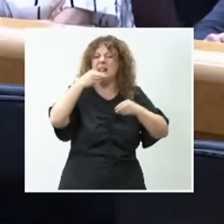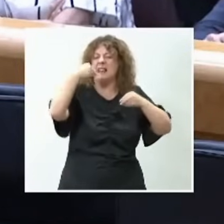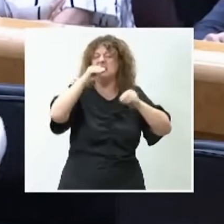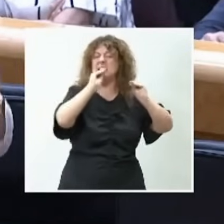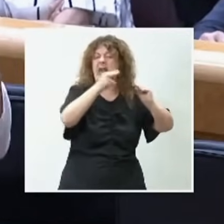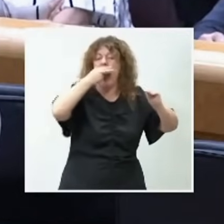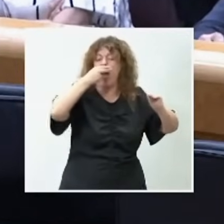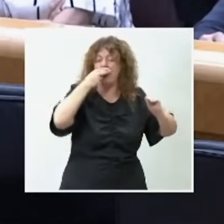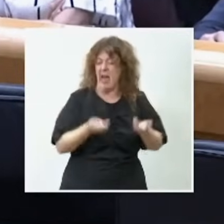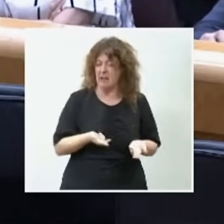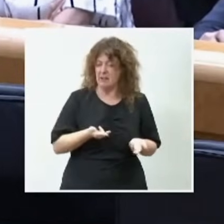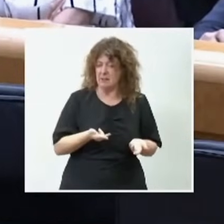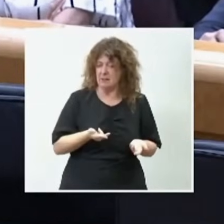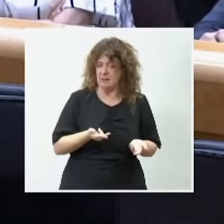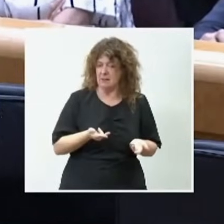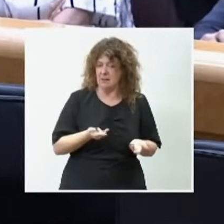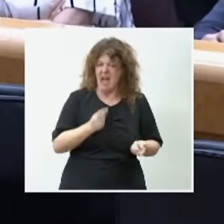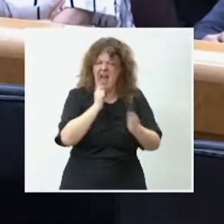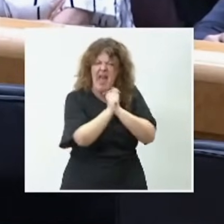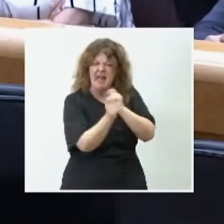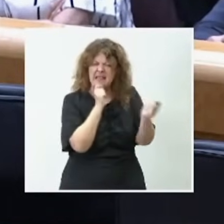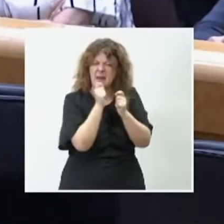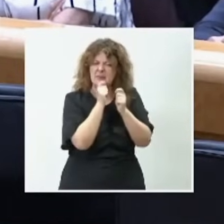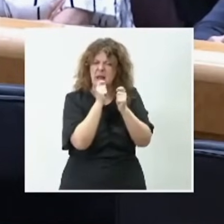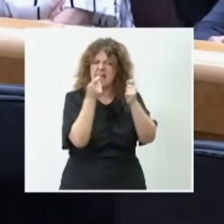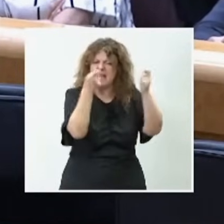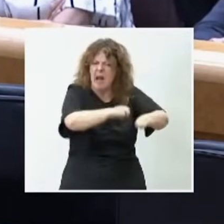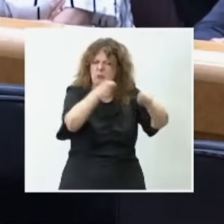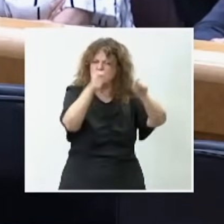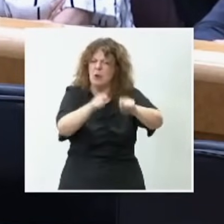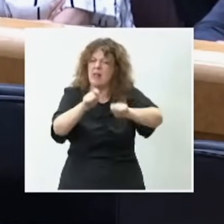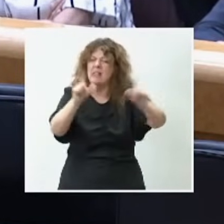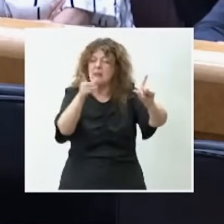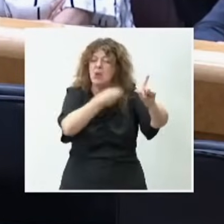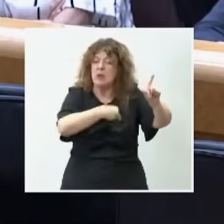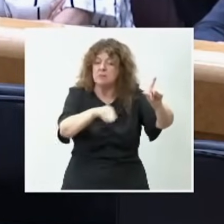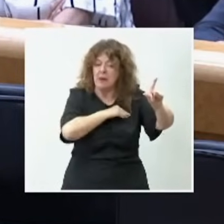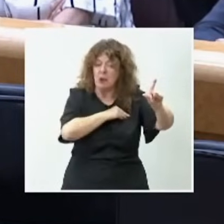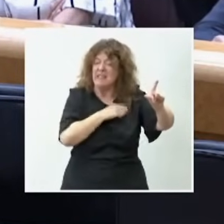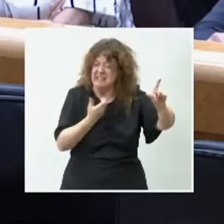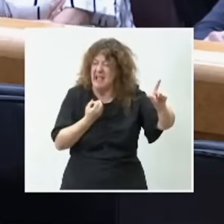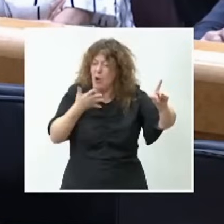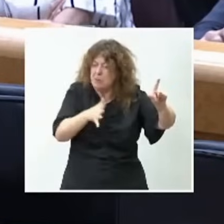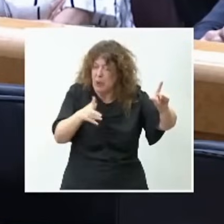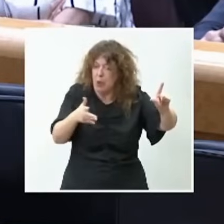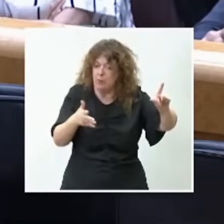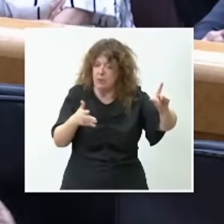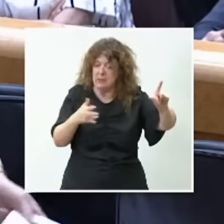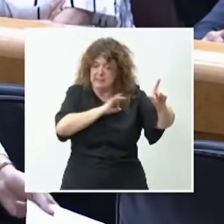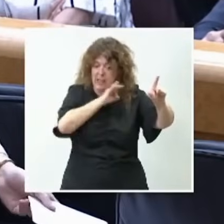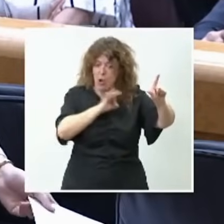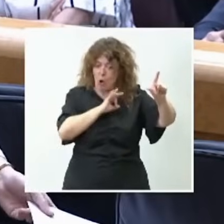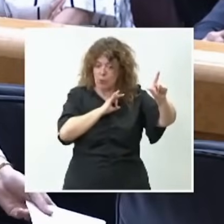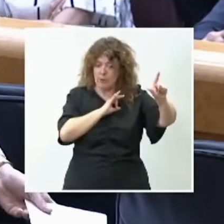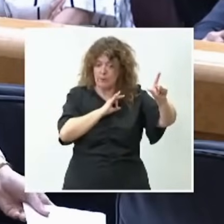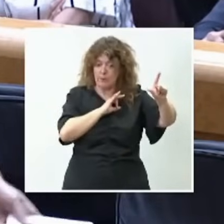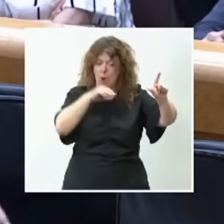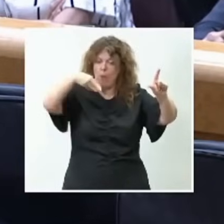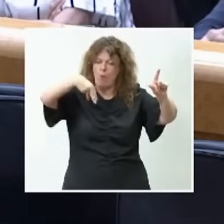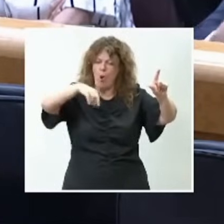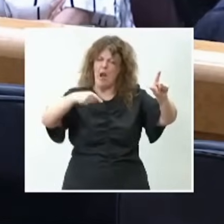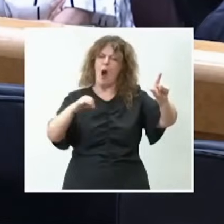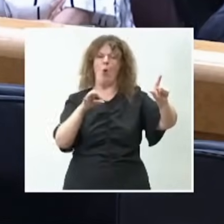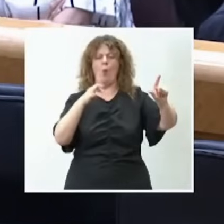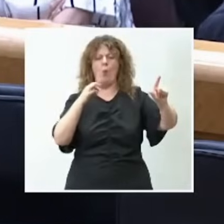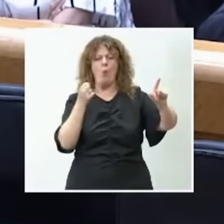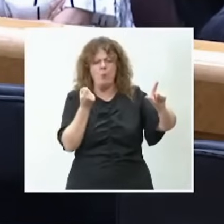Aznar, las entrevistas que se clausuraron en Televisión Española? ¿Se lo tengo que explicar? Efectivamente, así fue. La etapa